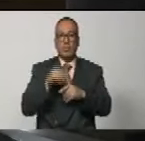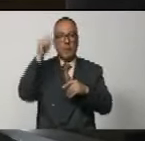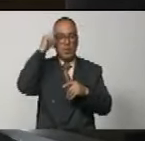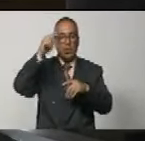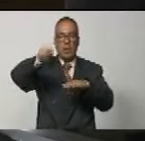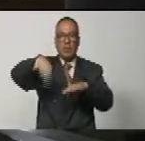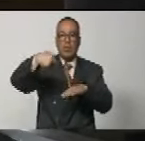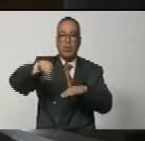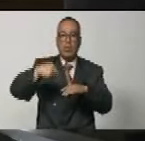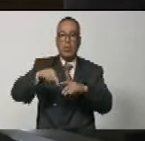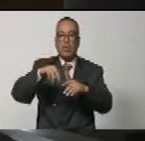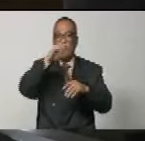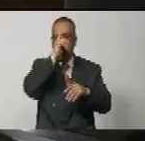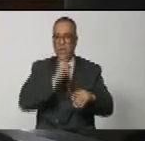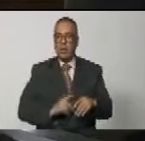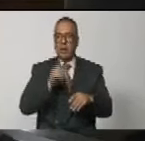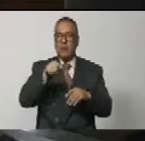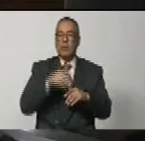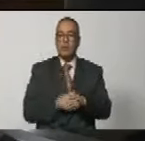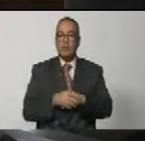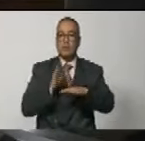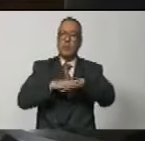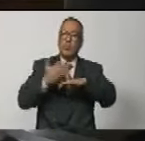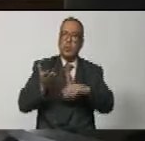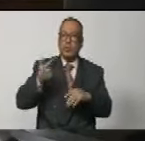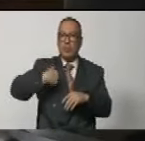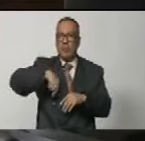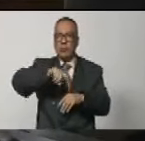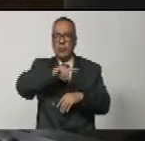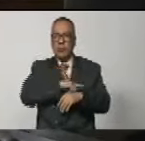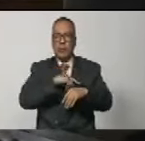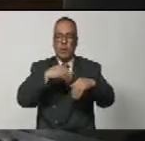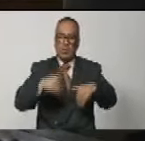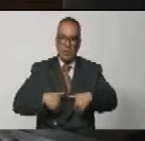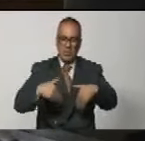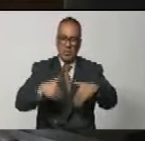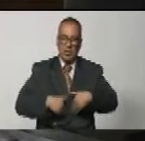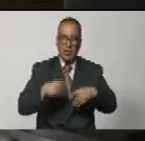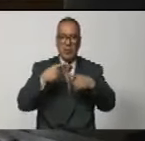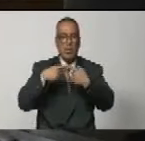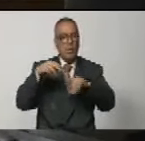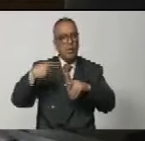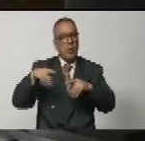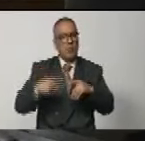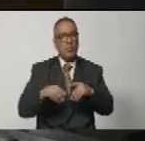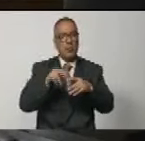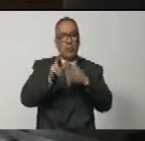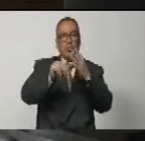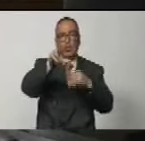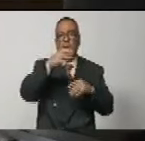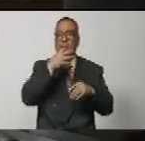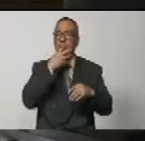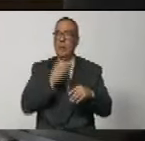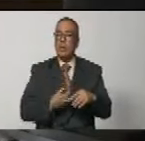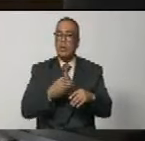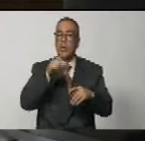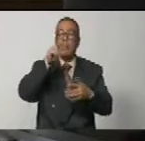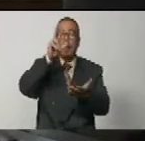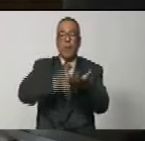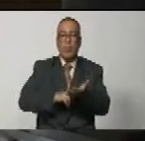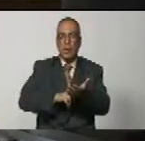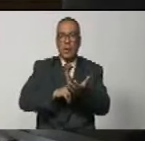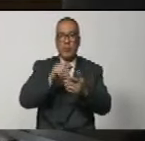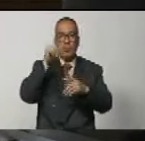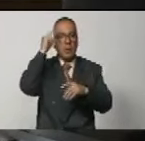Día Nacional de la Discapacidad. Porque nosotros luchamos para eso, independientemente de que el 3 de diciembre se apruebe el